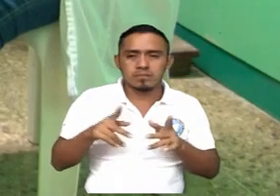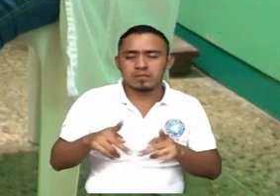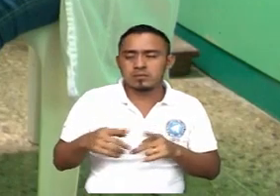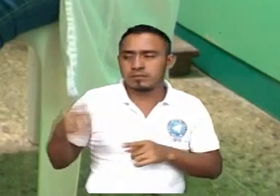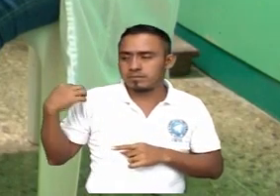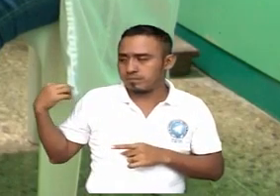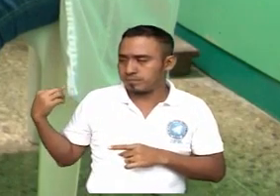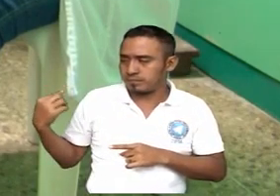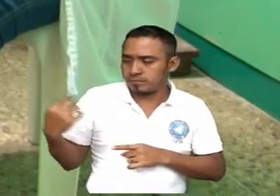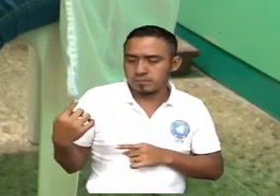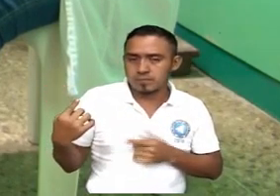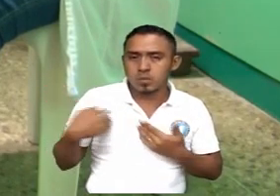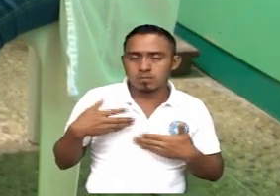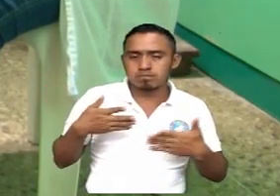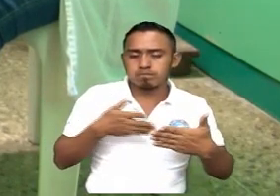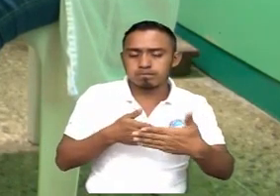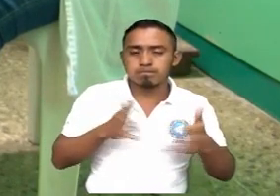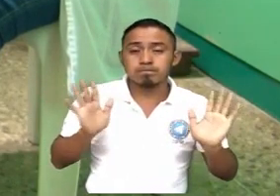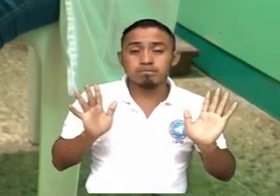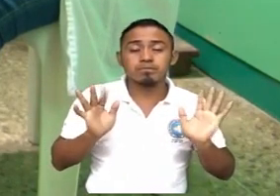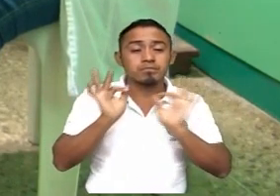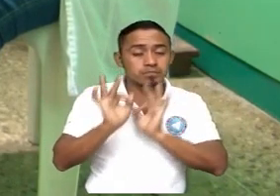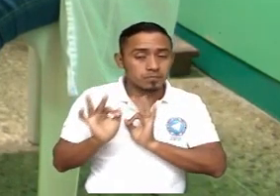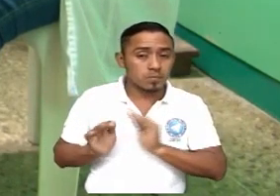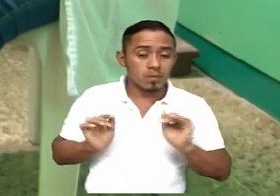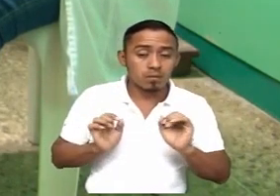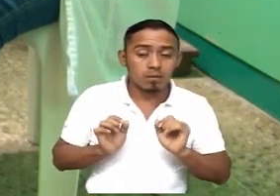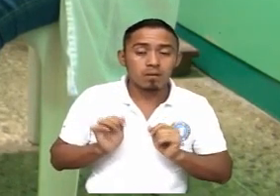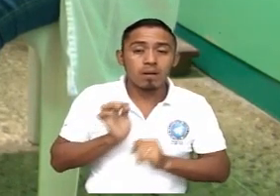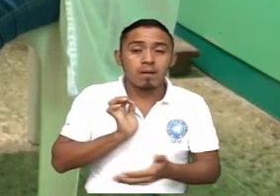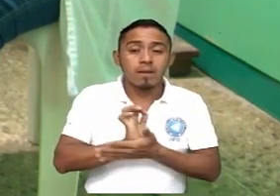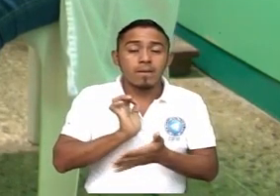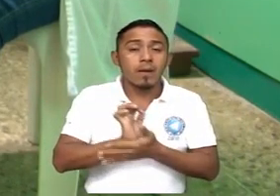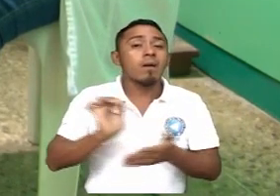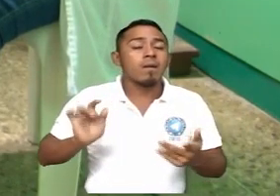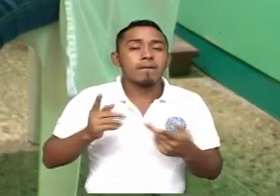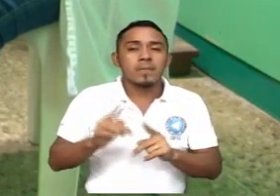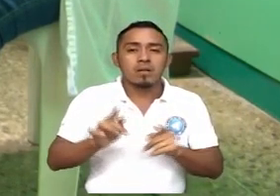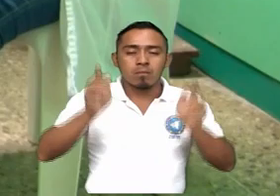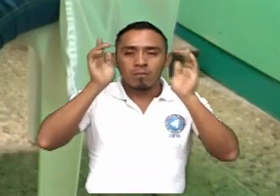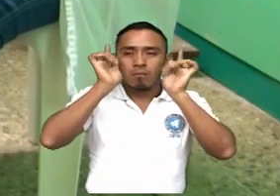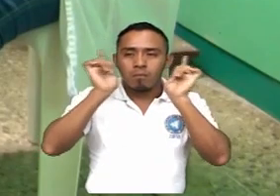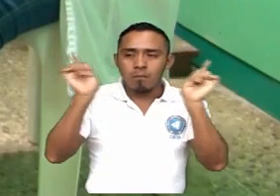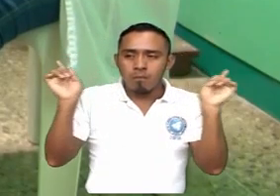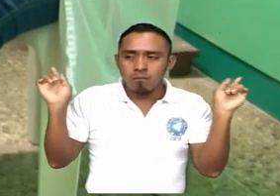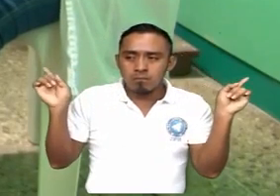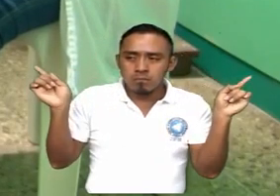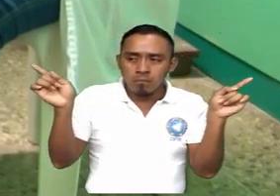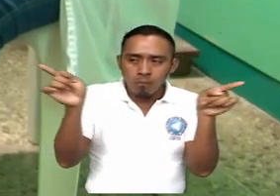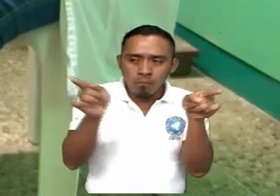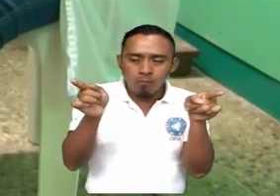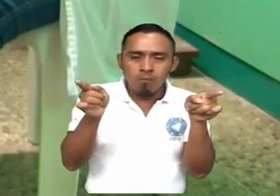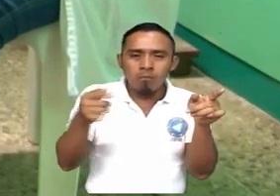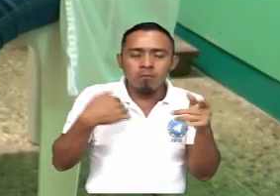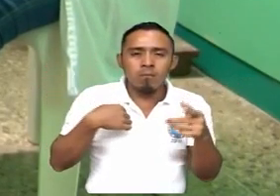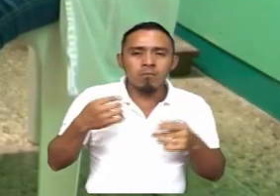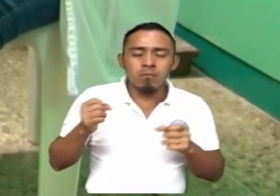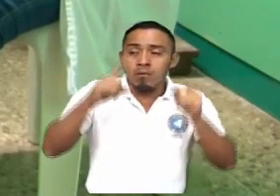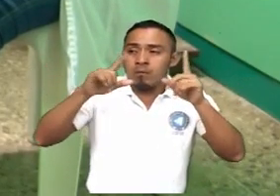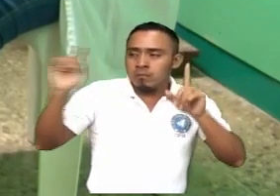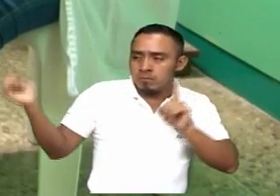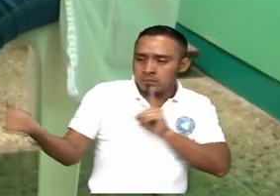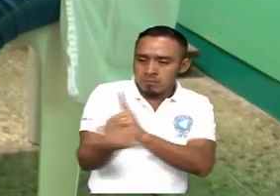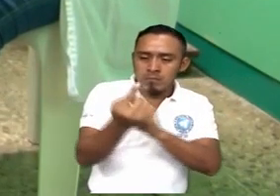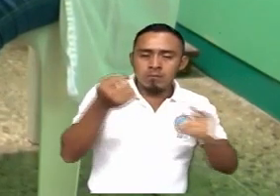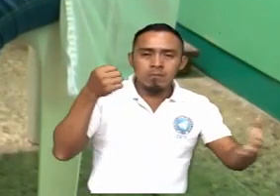lado y vos detenerte para claro. el paso, ¿verdad? O quitarlo. Pero si tu campo visual está contraído, de repente te sorprendió la persona